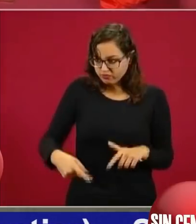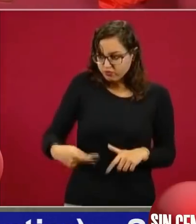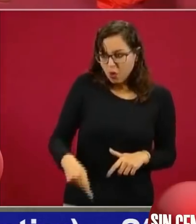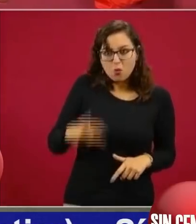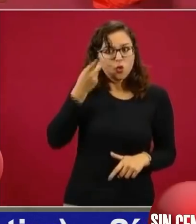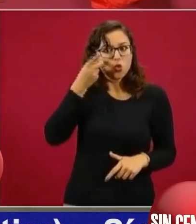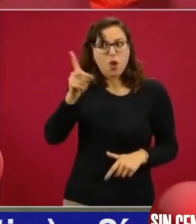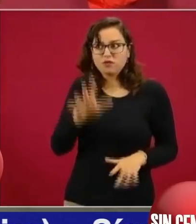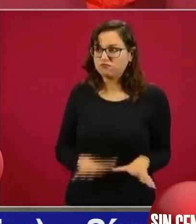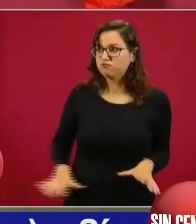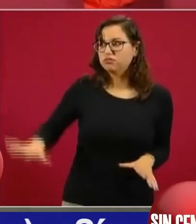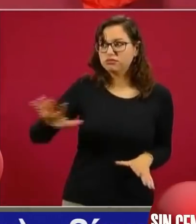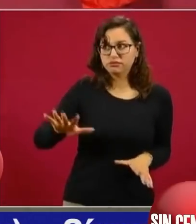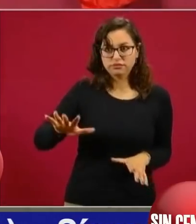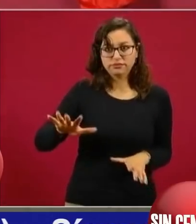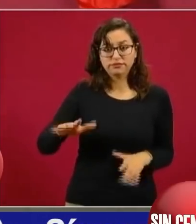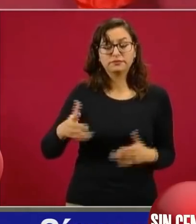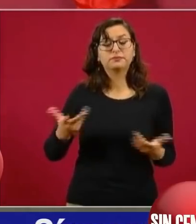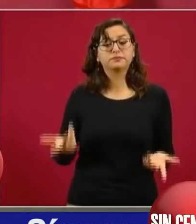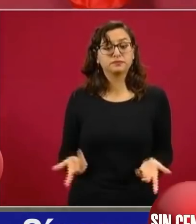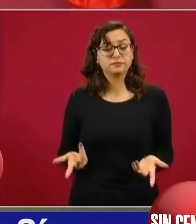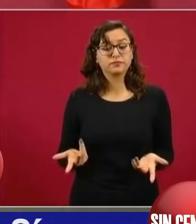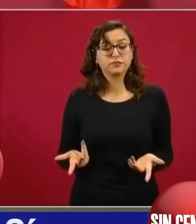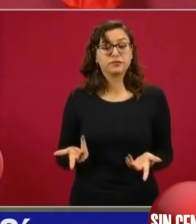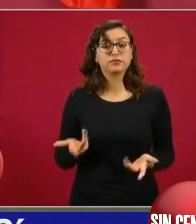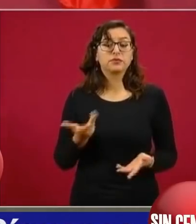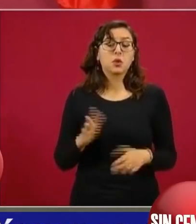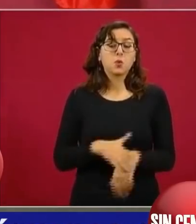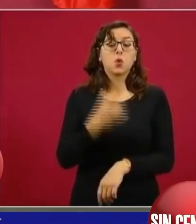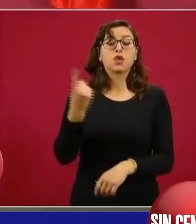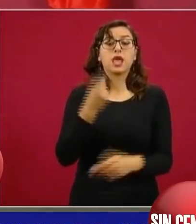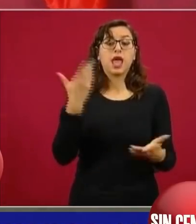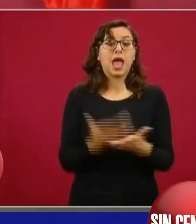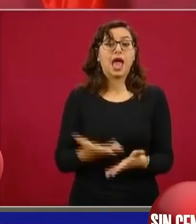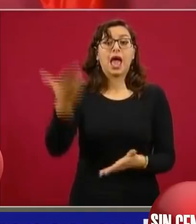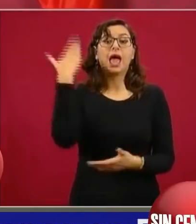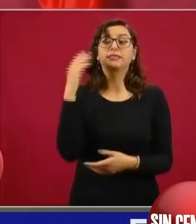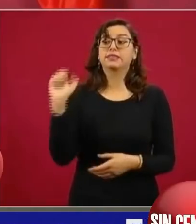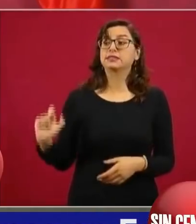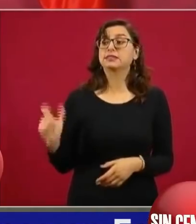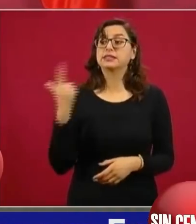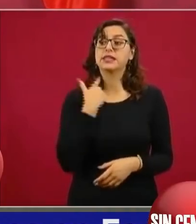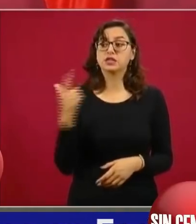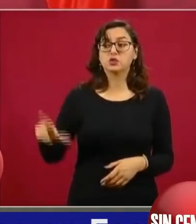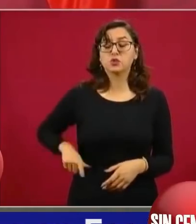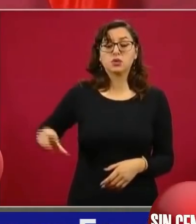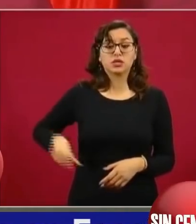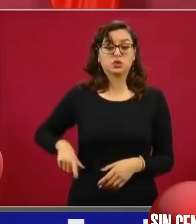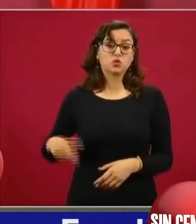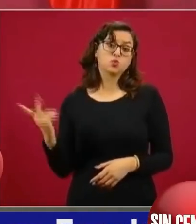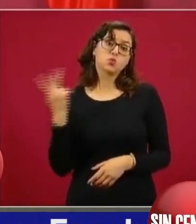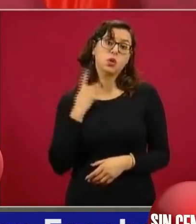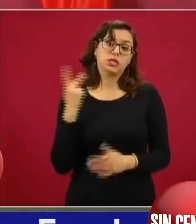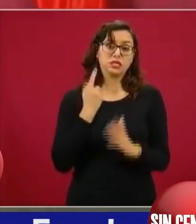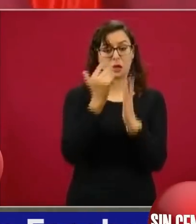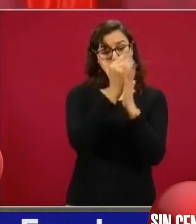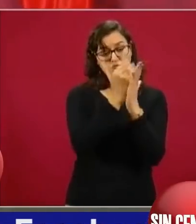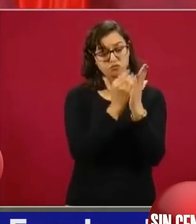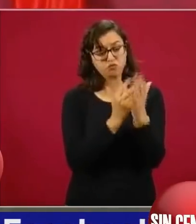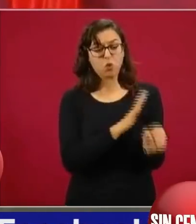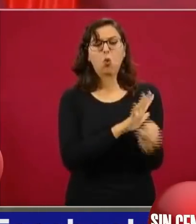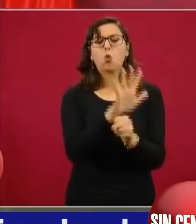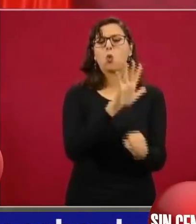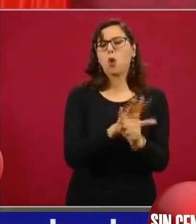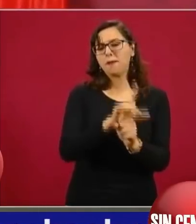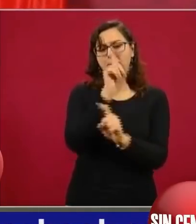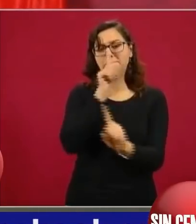nación. La política que había anteriormente era la de destruir a